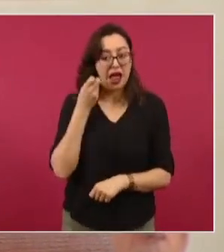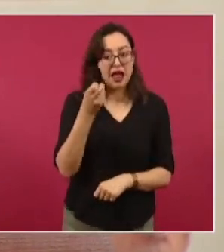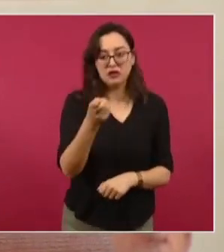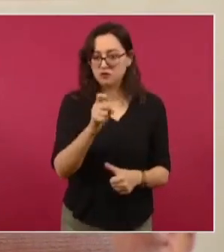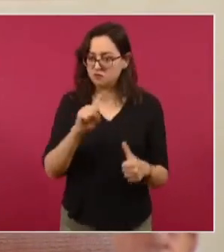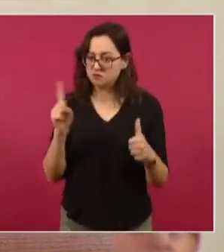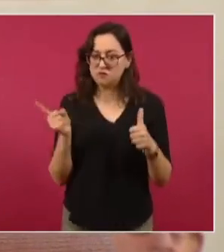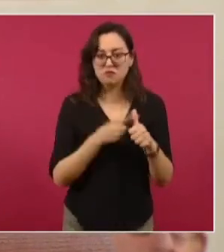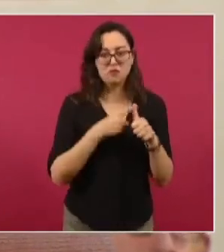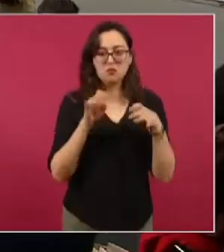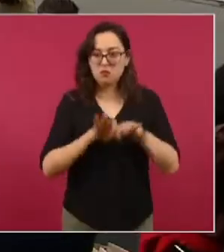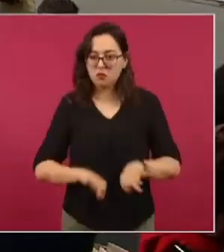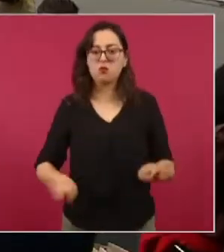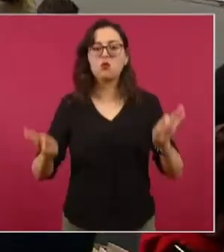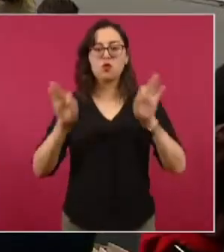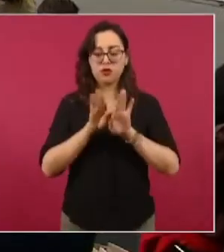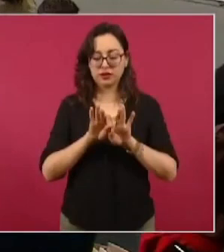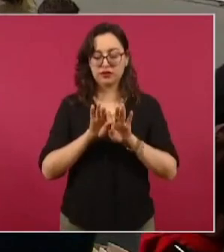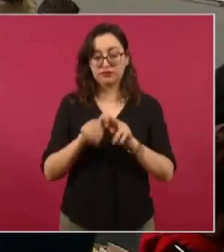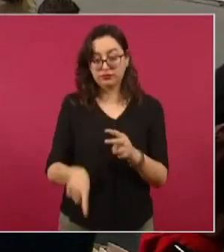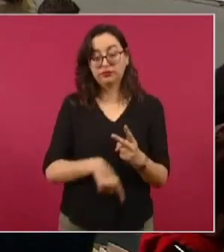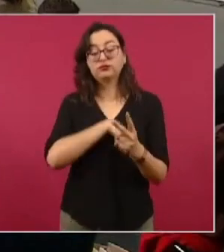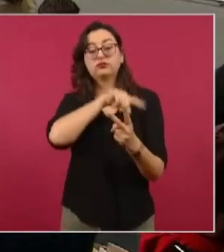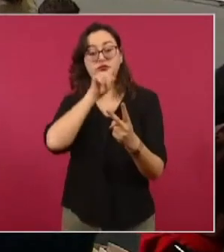segundo que va